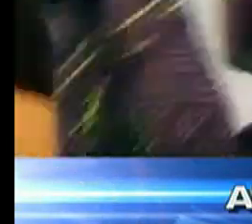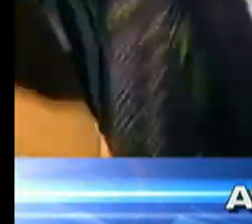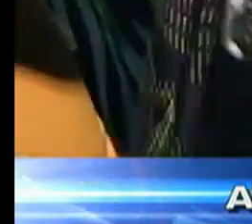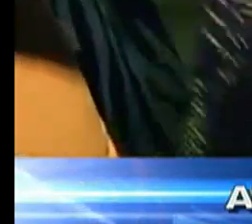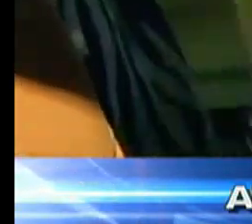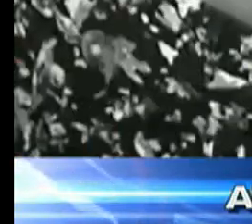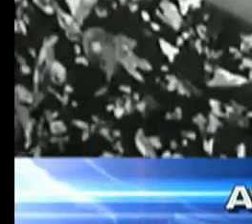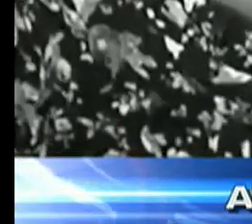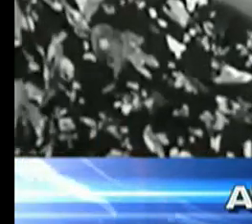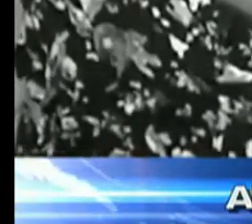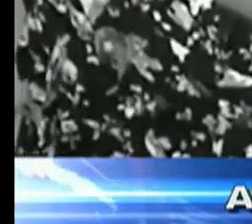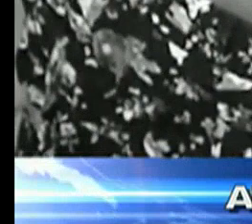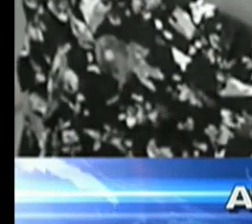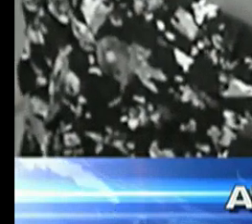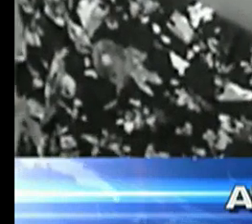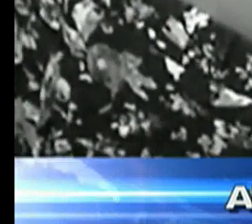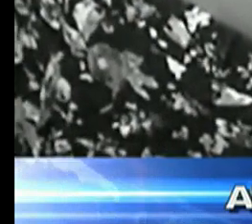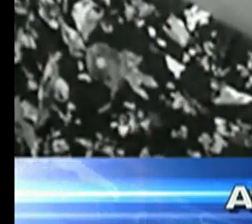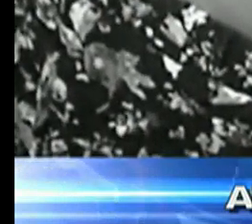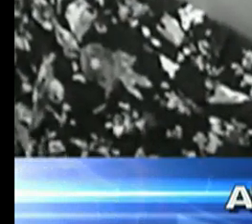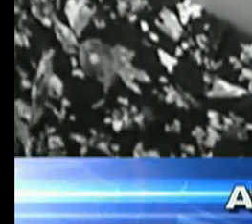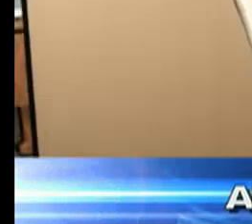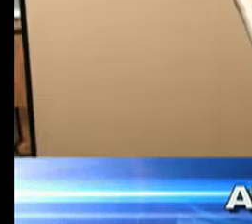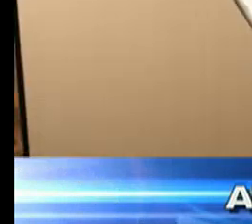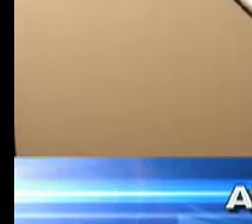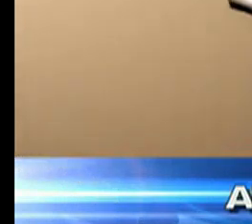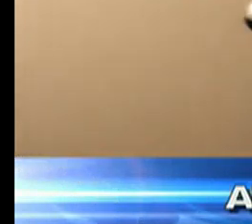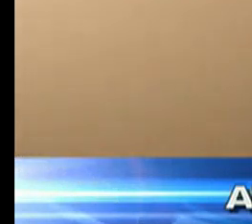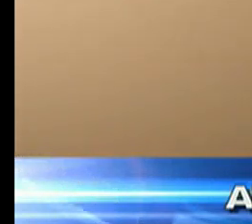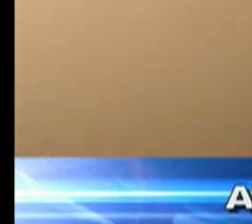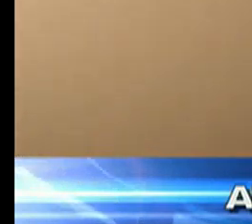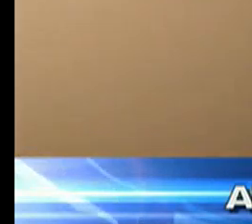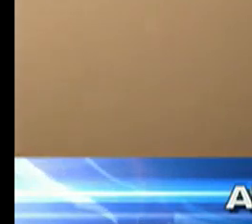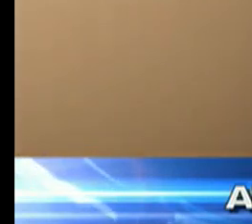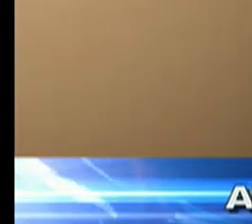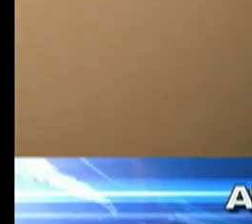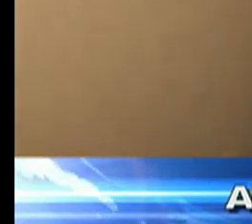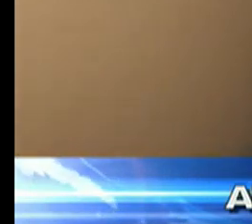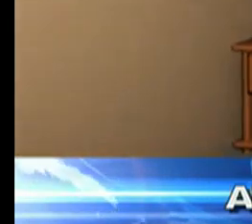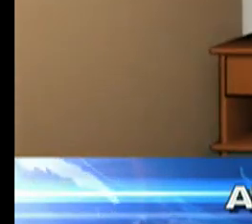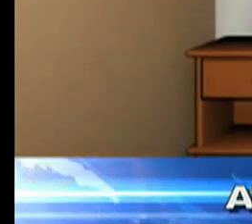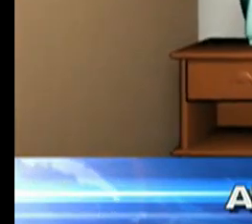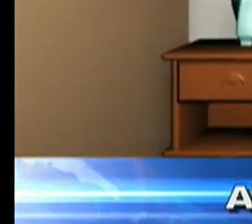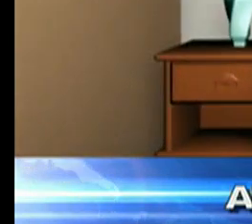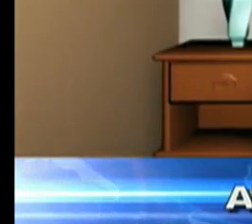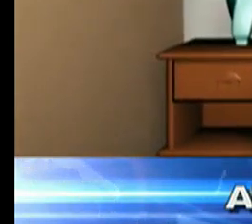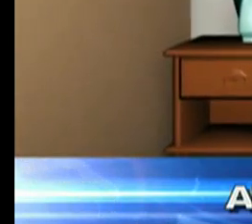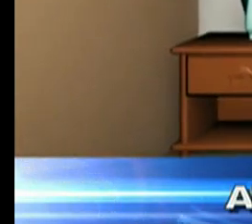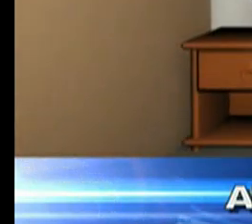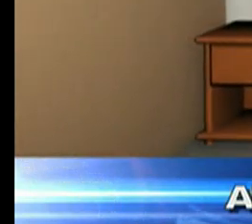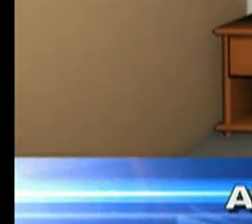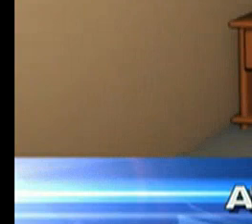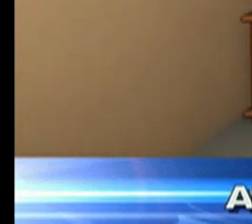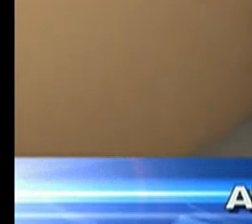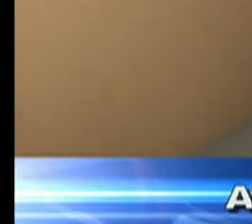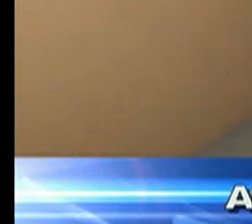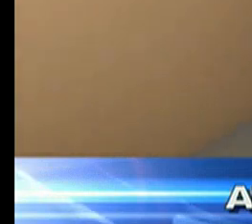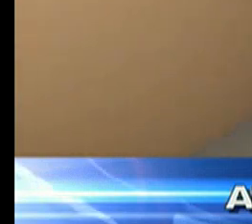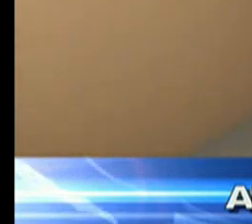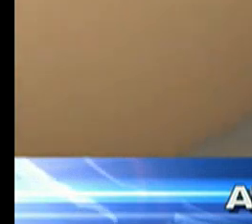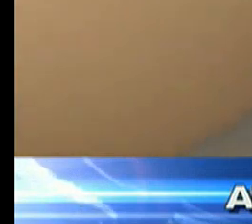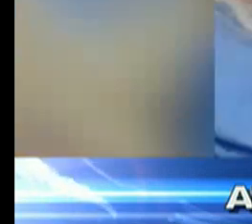Una mujer fue apuñalada presuntamente por su novio. Ocurrió en el domicilio de la víctima,